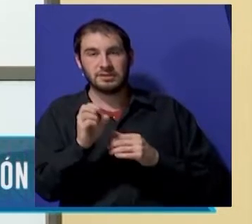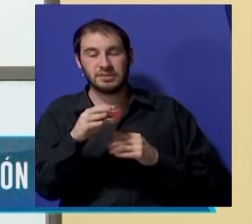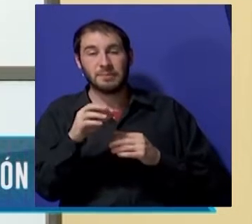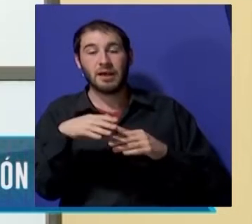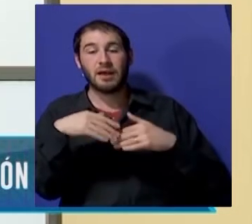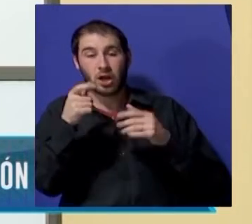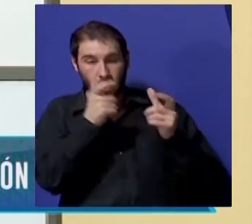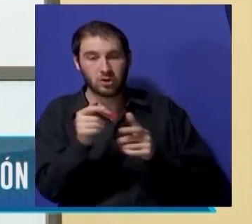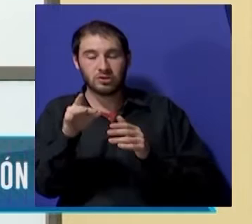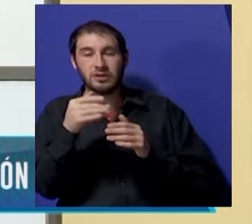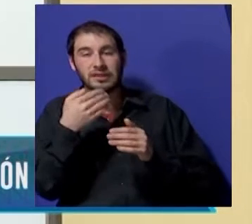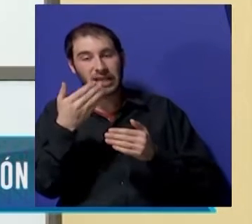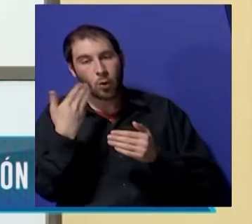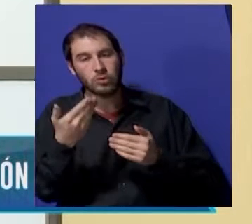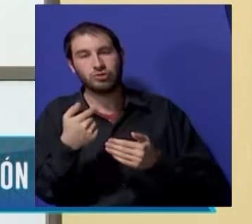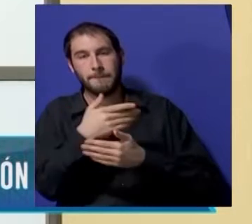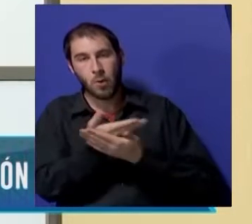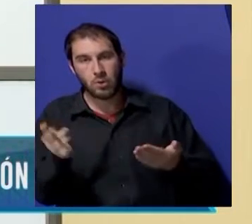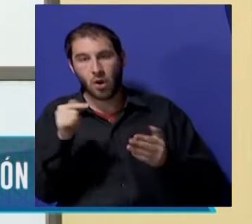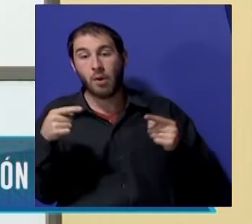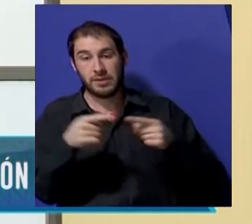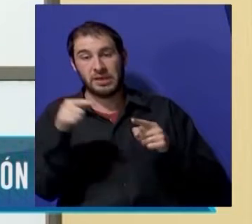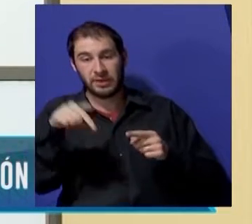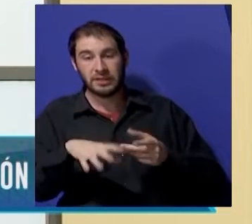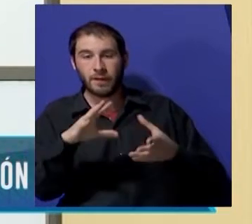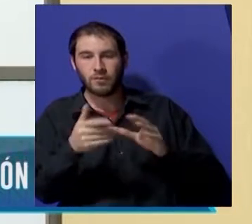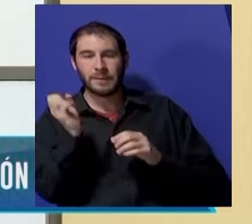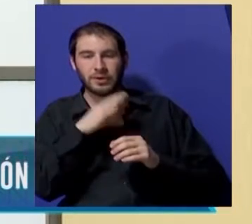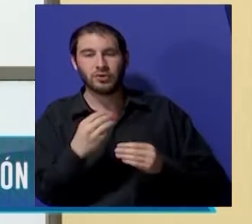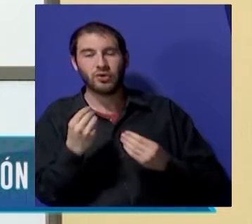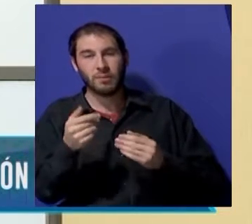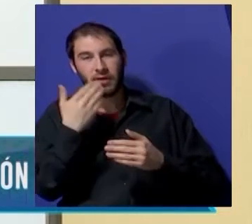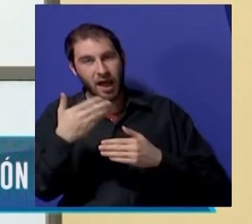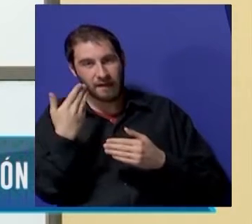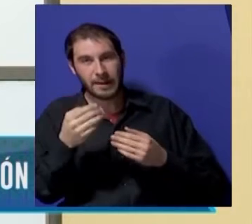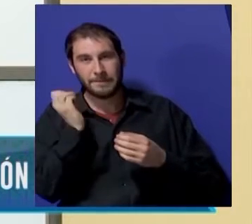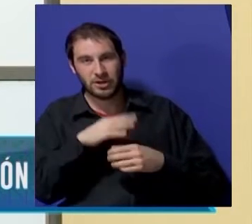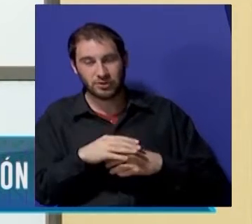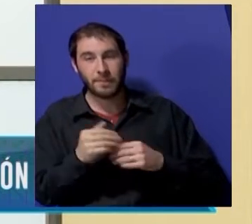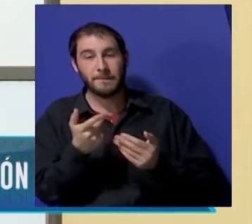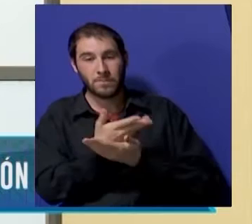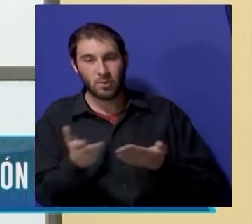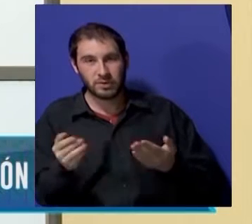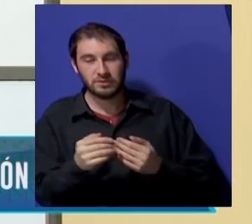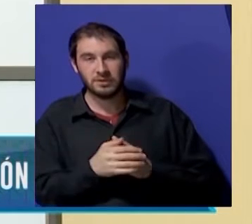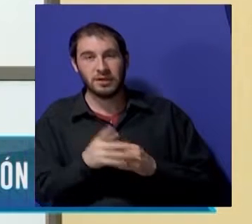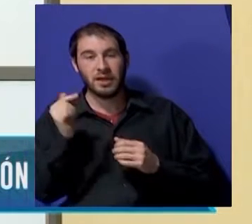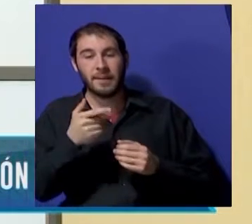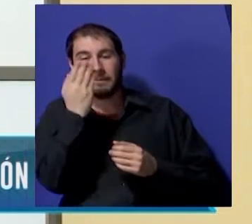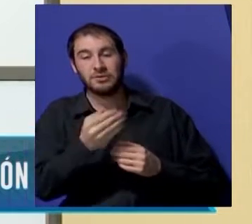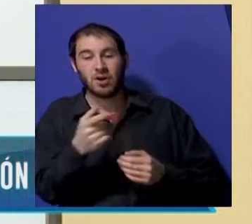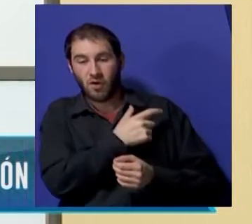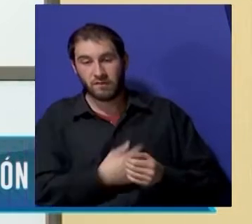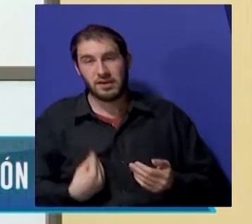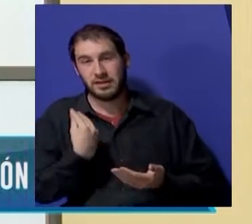la Verificación del Discurso Público, apunta a eso, a cómo mejoramos el discurso público, tanto del funcionario de